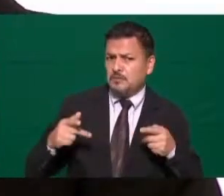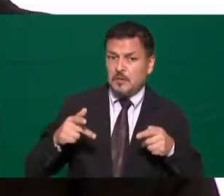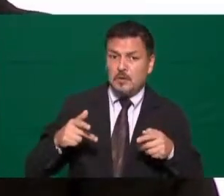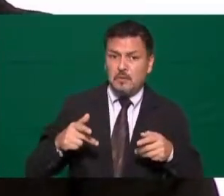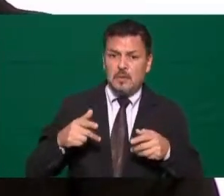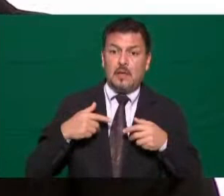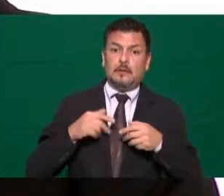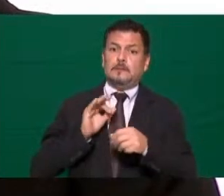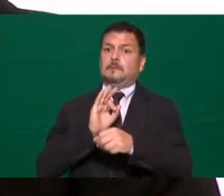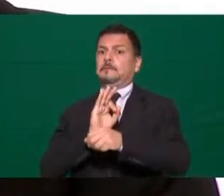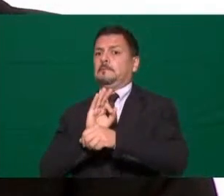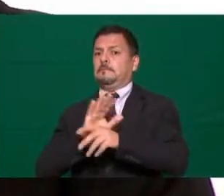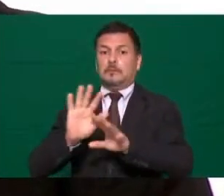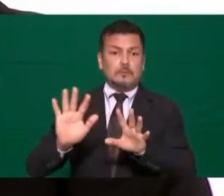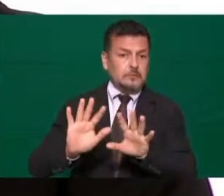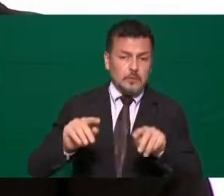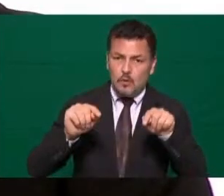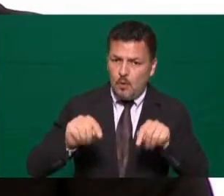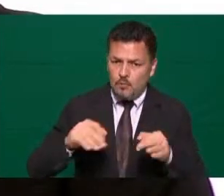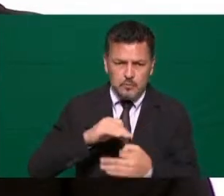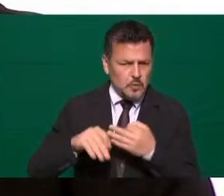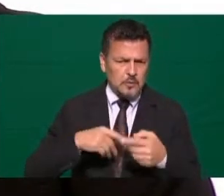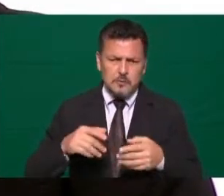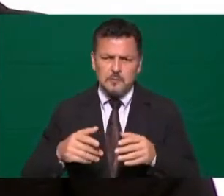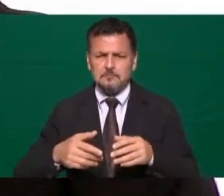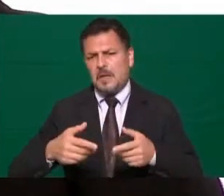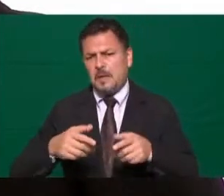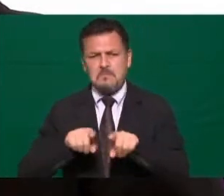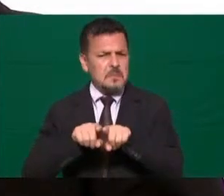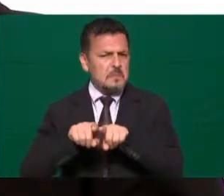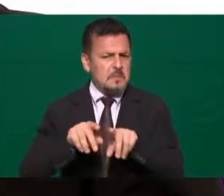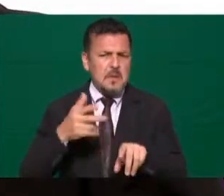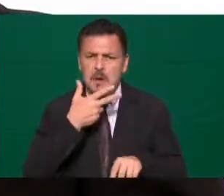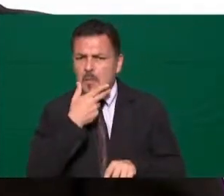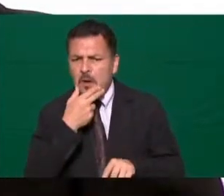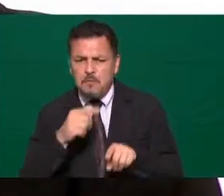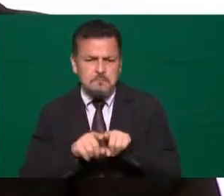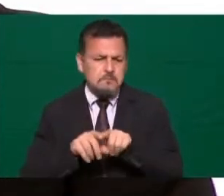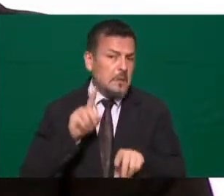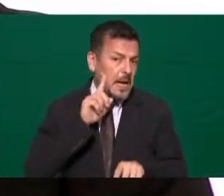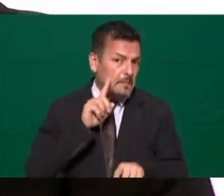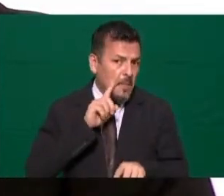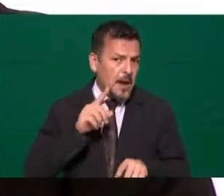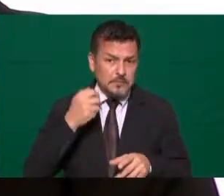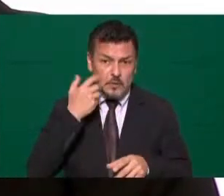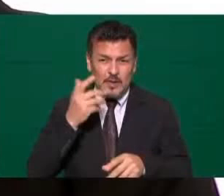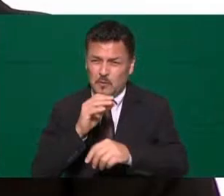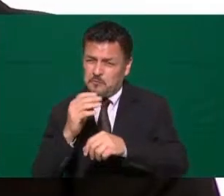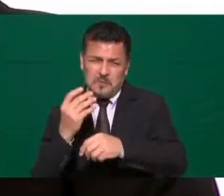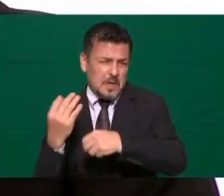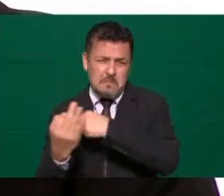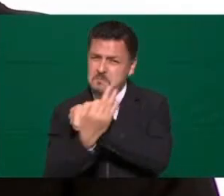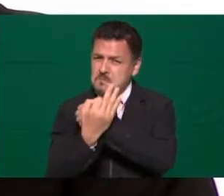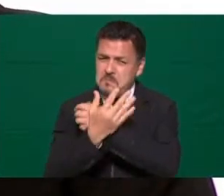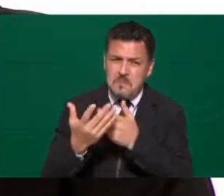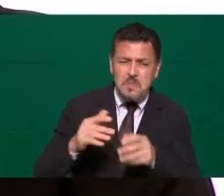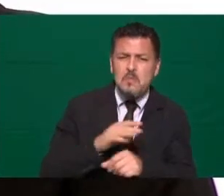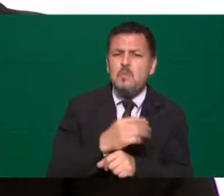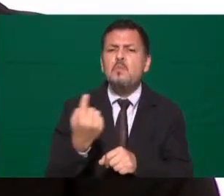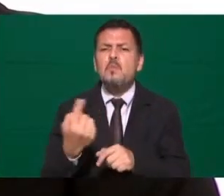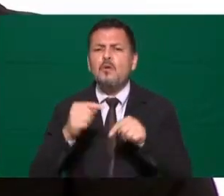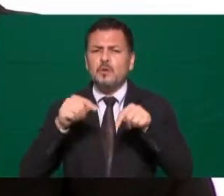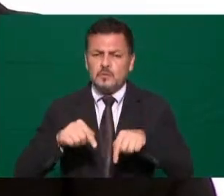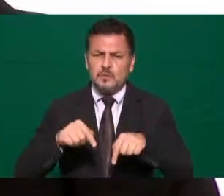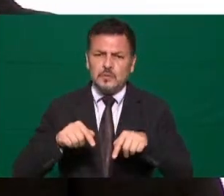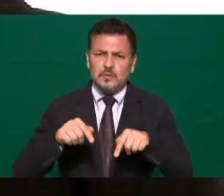como una amenaza, los veremos como hermanas y hermanos que queremos proteger. Por ello se